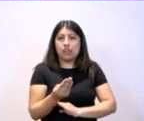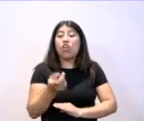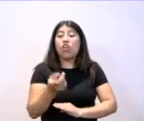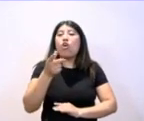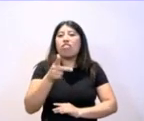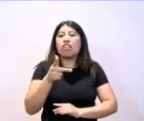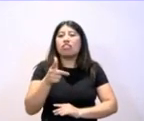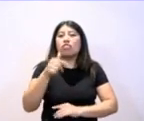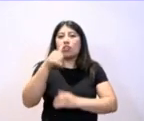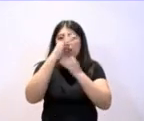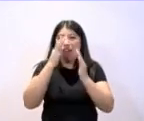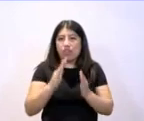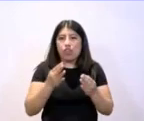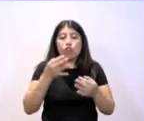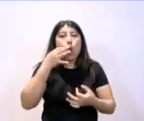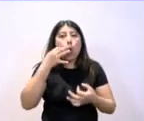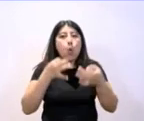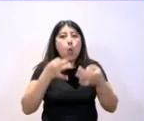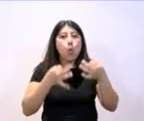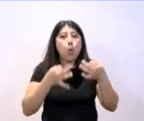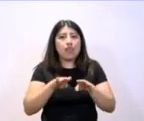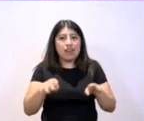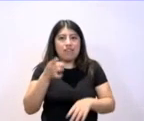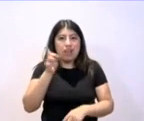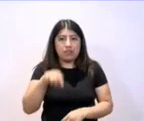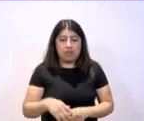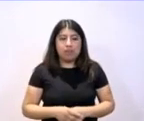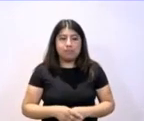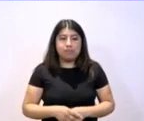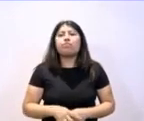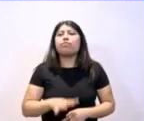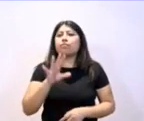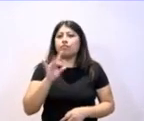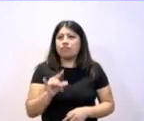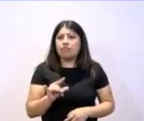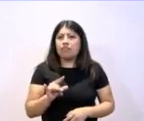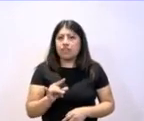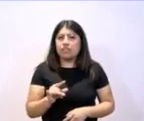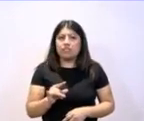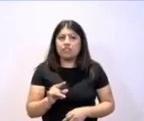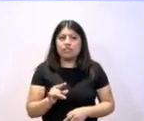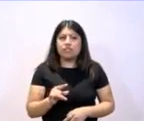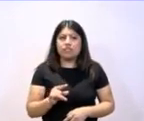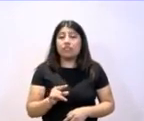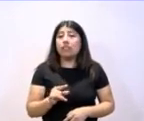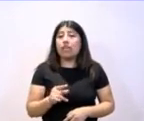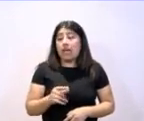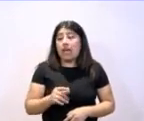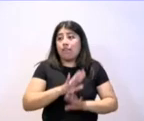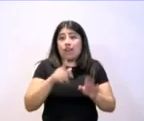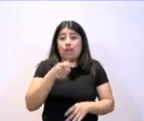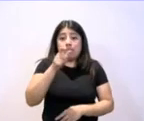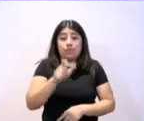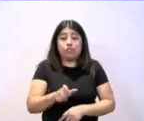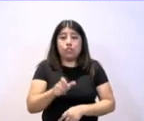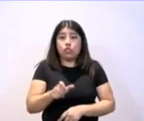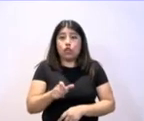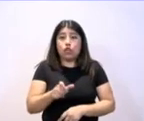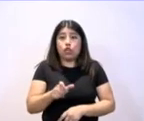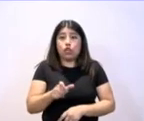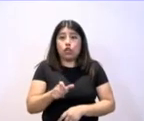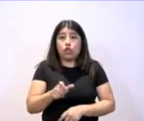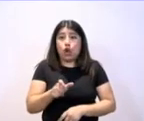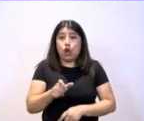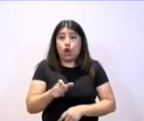a una atención justa y equilibrada. Y claro que sí, tendrá que pagar quien más tiene para garantizar unos servicios públicos